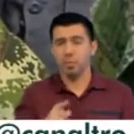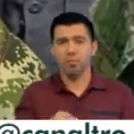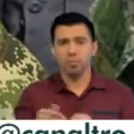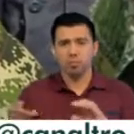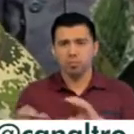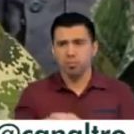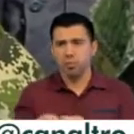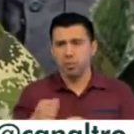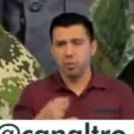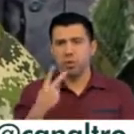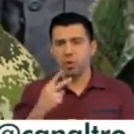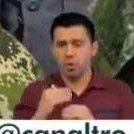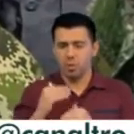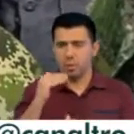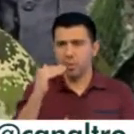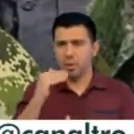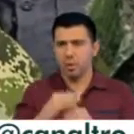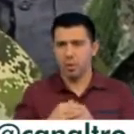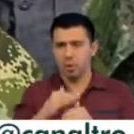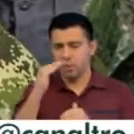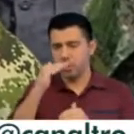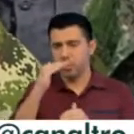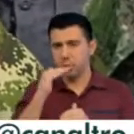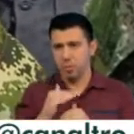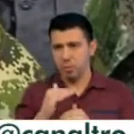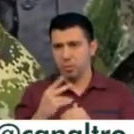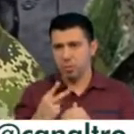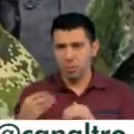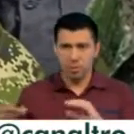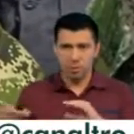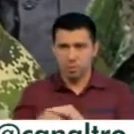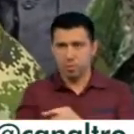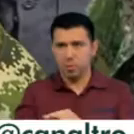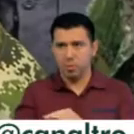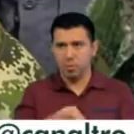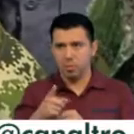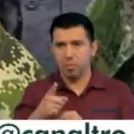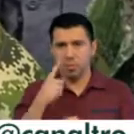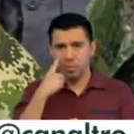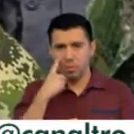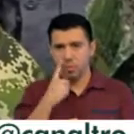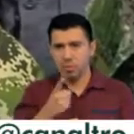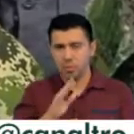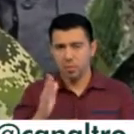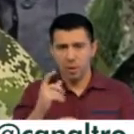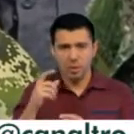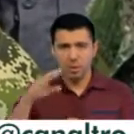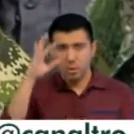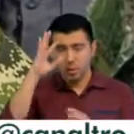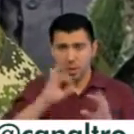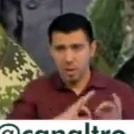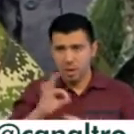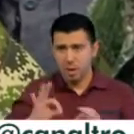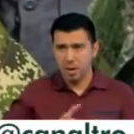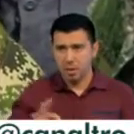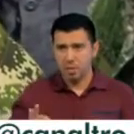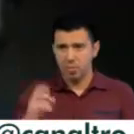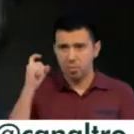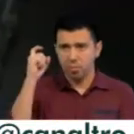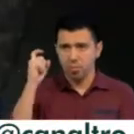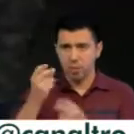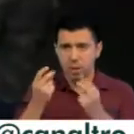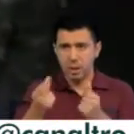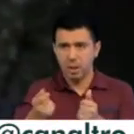pisos sobre el vehículo, y gracias a una acción oportuna de las tropas que se movilizaron en forma muy